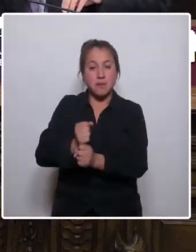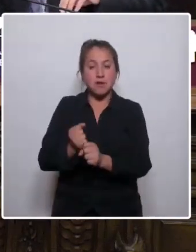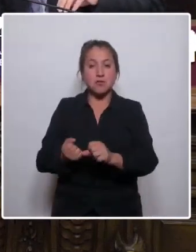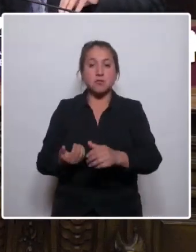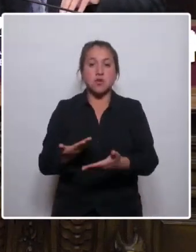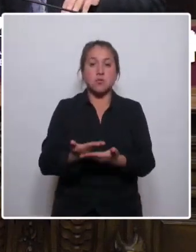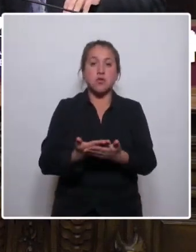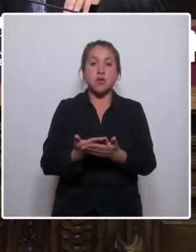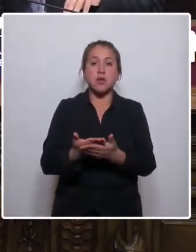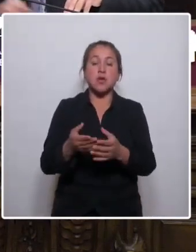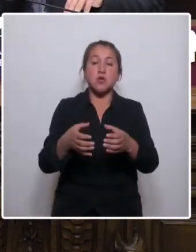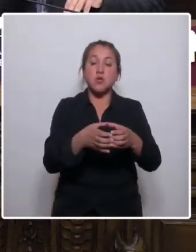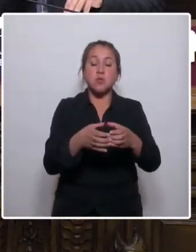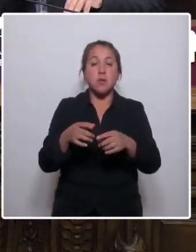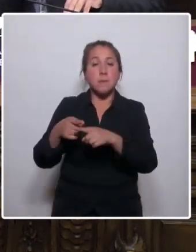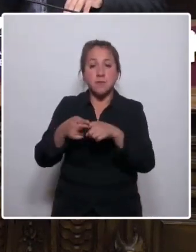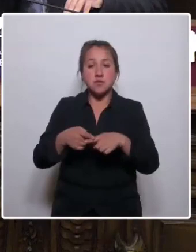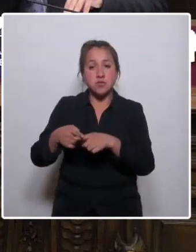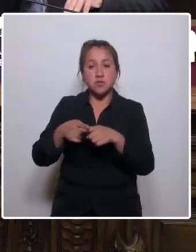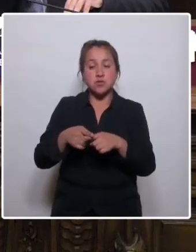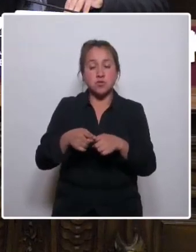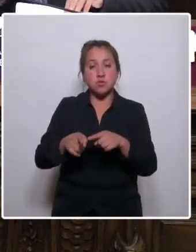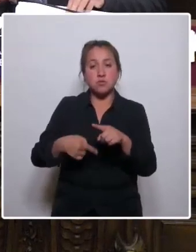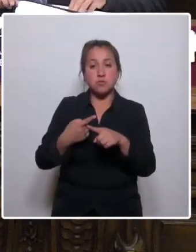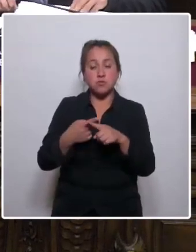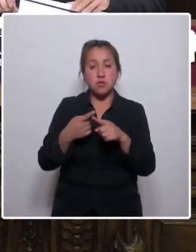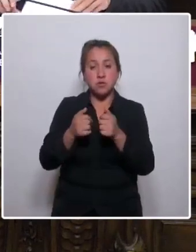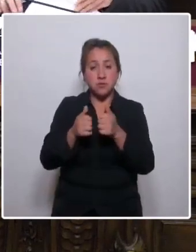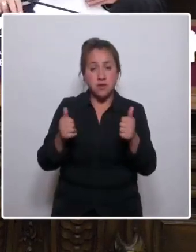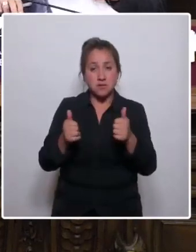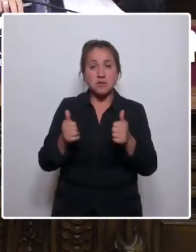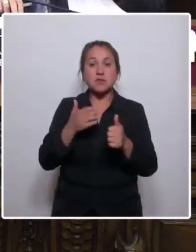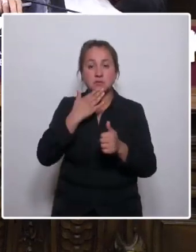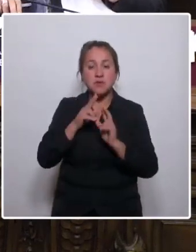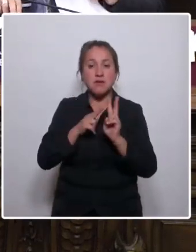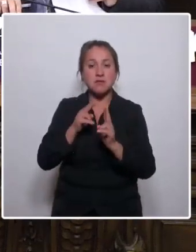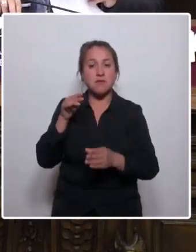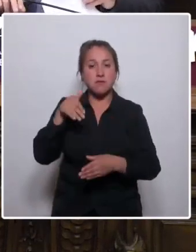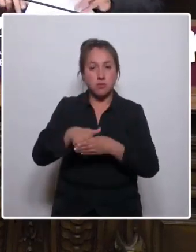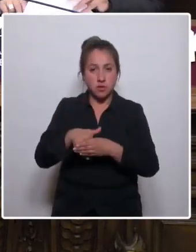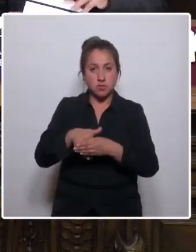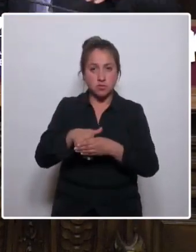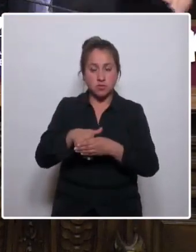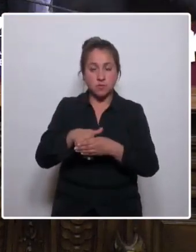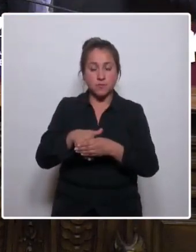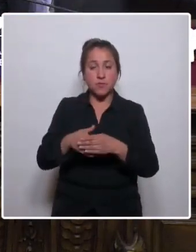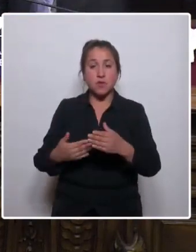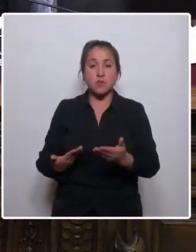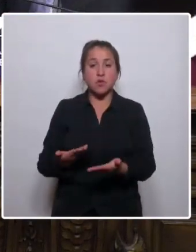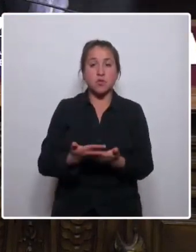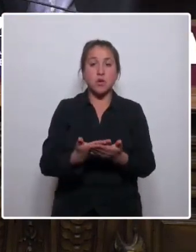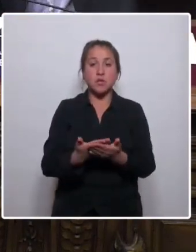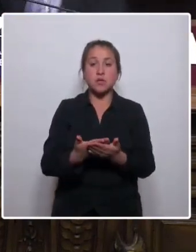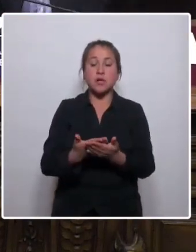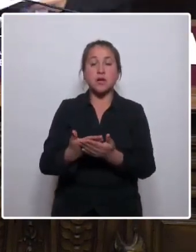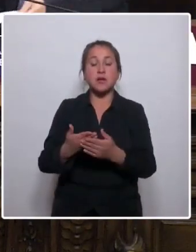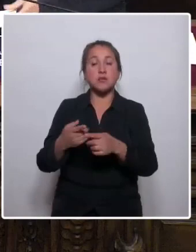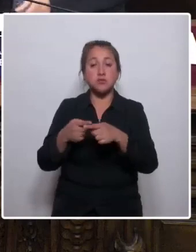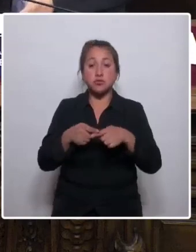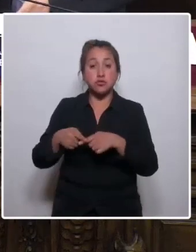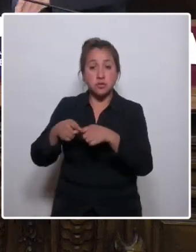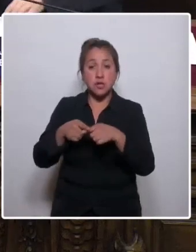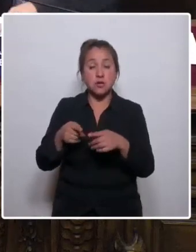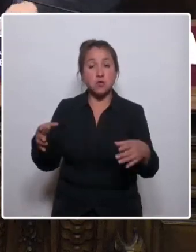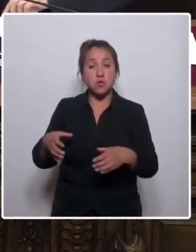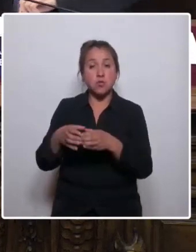el colectivo socialista de presidencia por mesa también se va a someter a votación. La propuesta del colectivo socialista